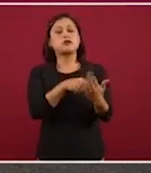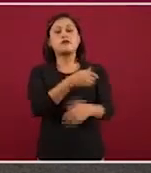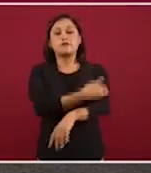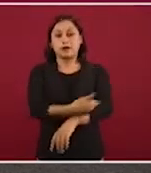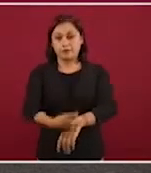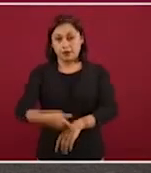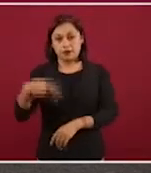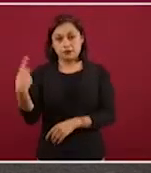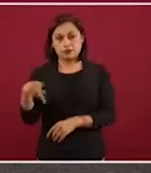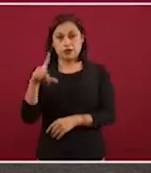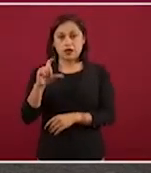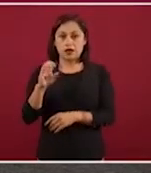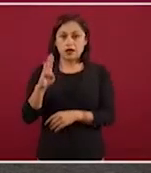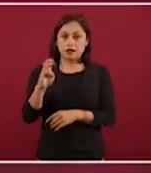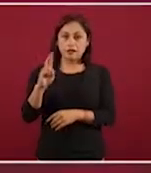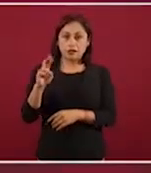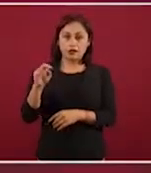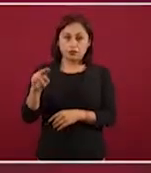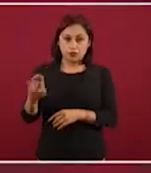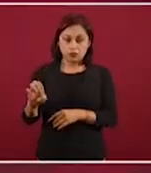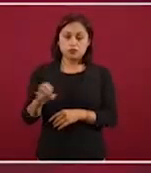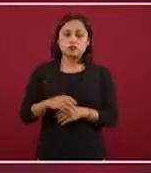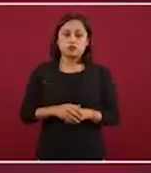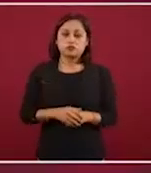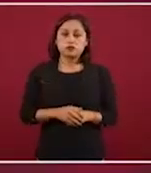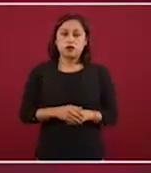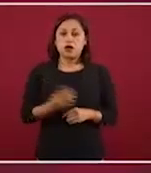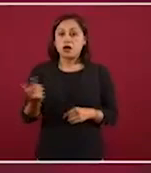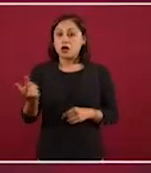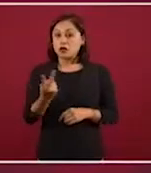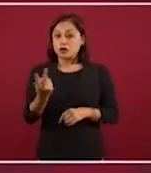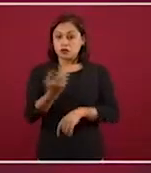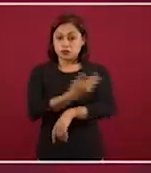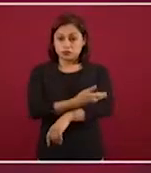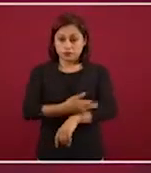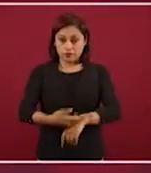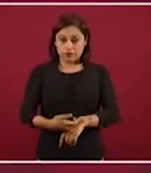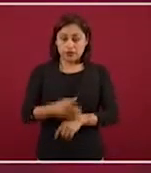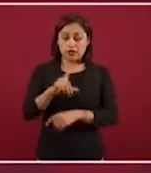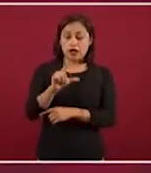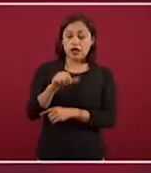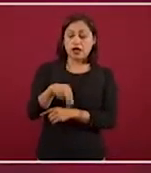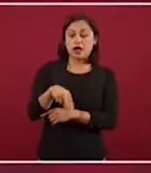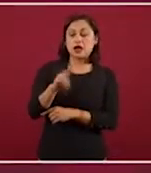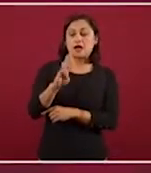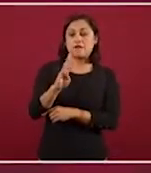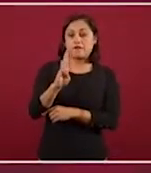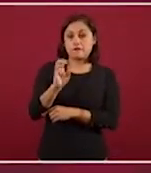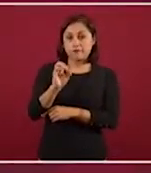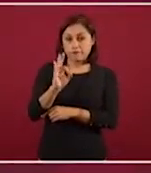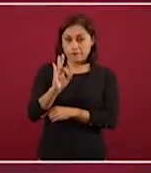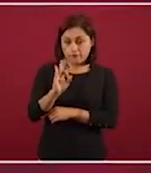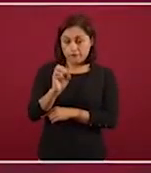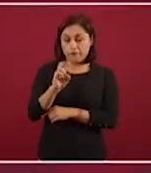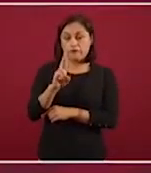Sí, de las dos familias, Lanford y